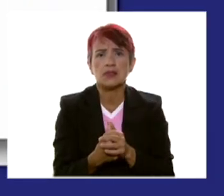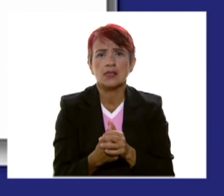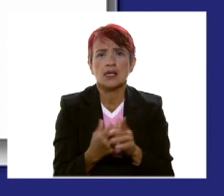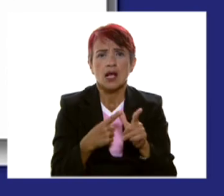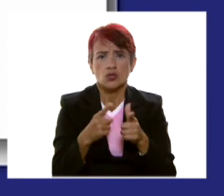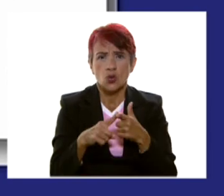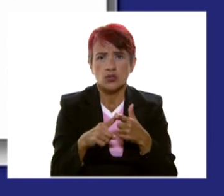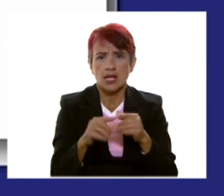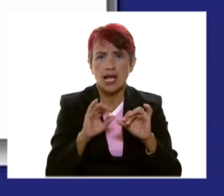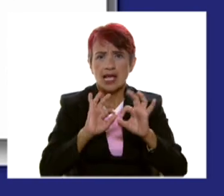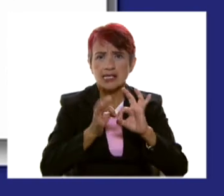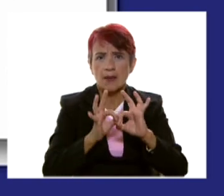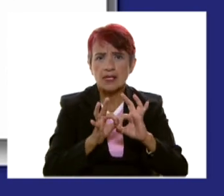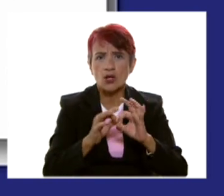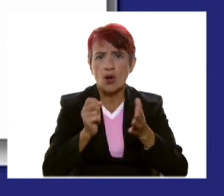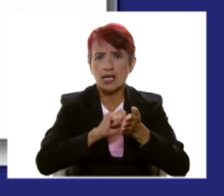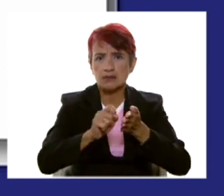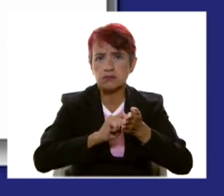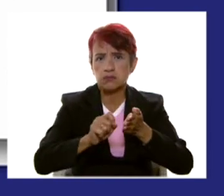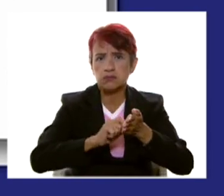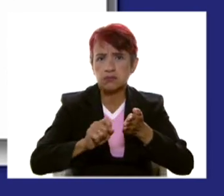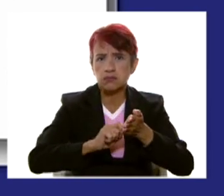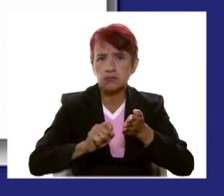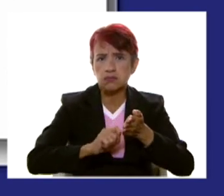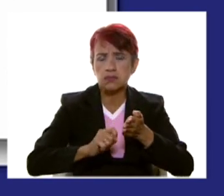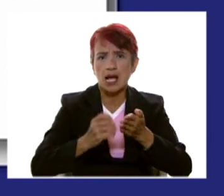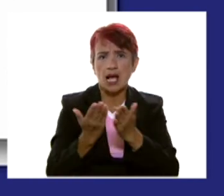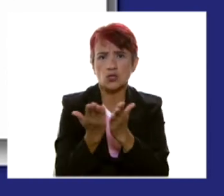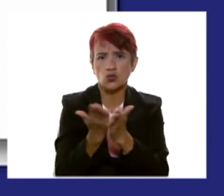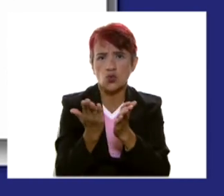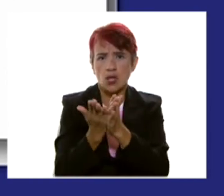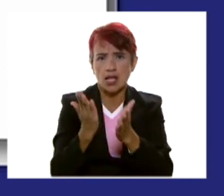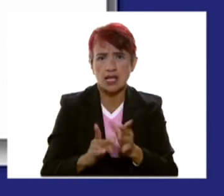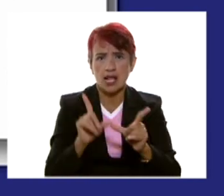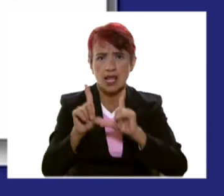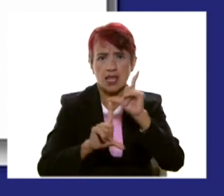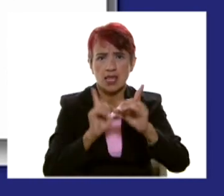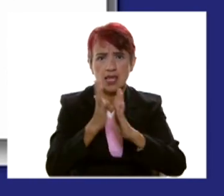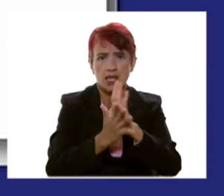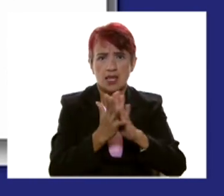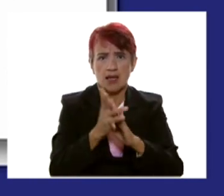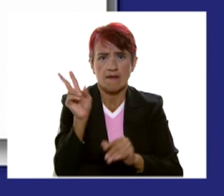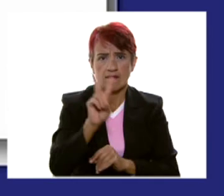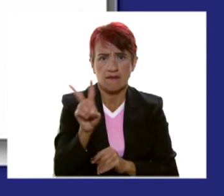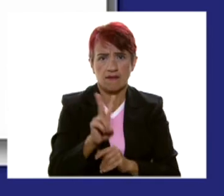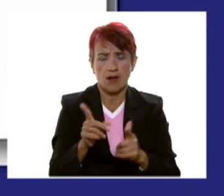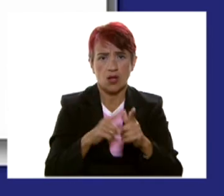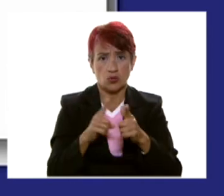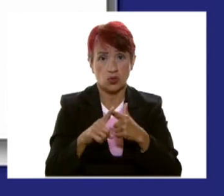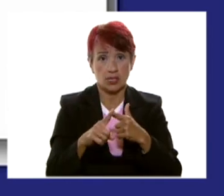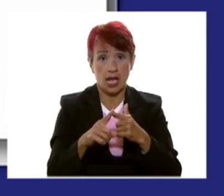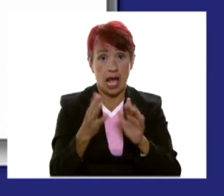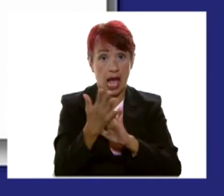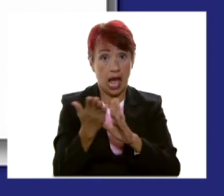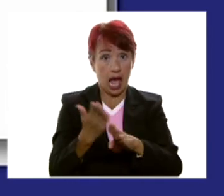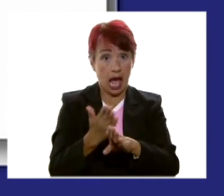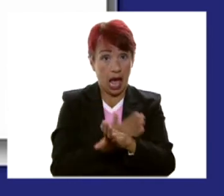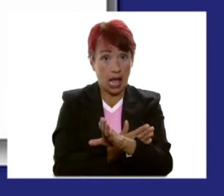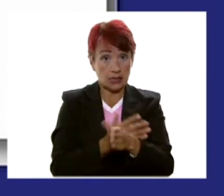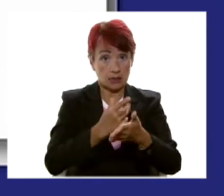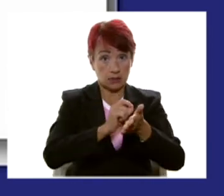las primeras producciones escritas que haga el estudiante sean en lengua de señas venezolana. La primera producción antes de la escritura tiene que